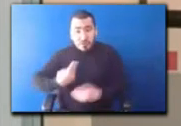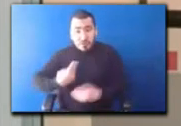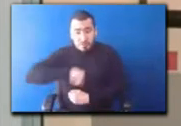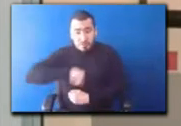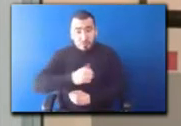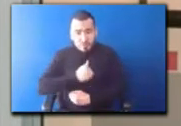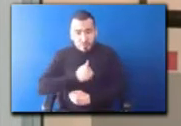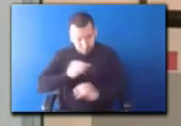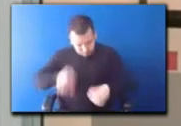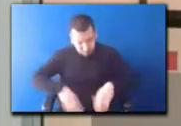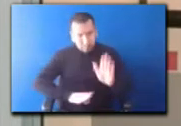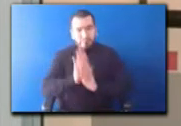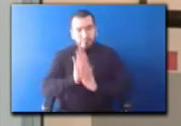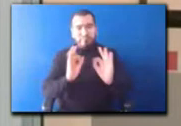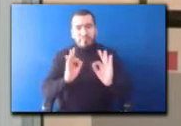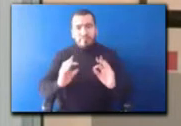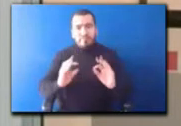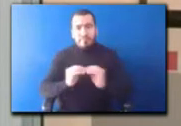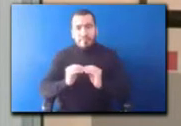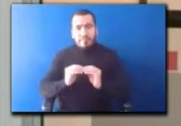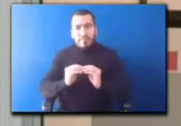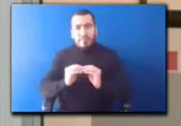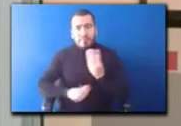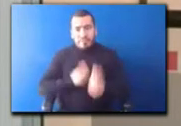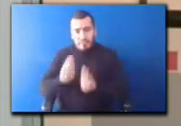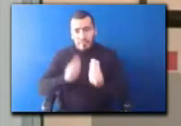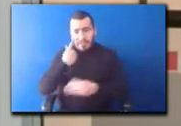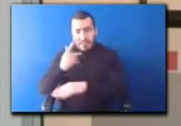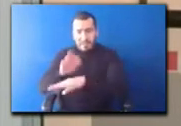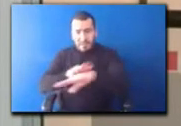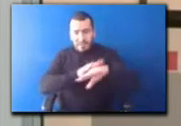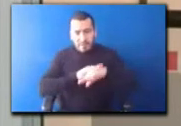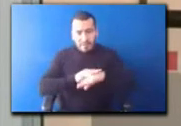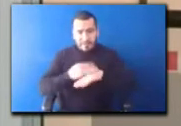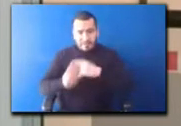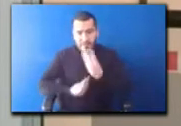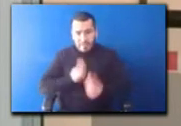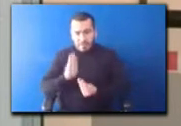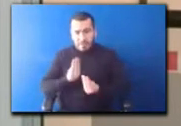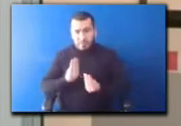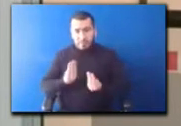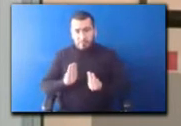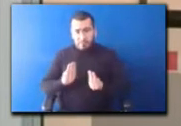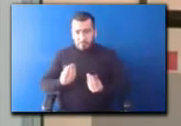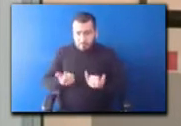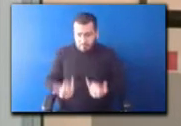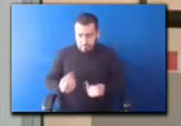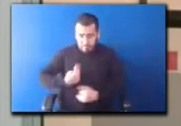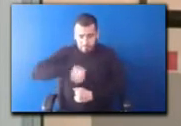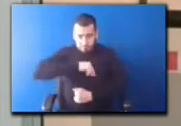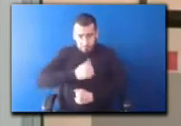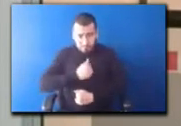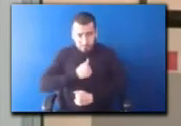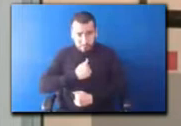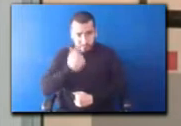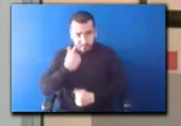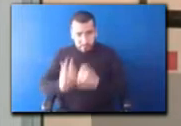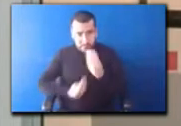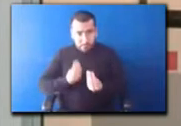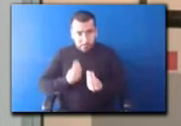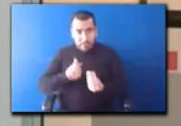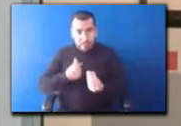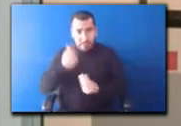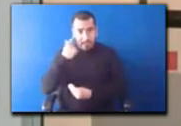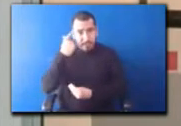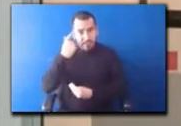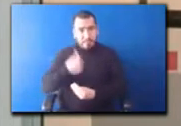surgir en la vida, porque lo que tenemos en la cabeza es lo único que no nos quita a nadie. Ese día entendí que me quería dedicar a esto, ese día entendí que